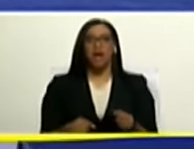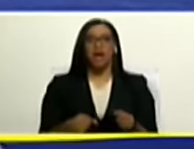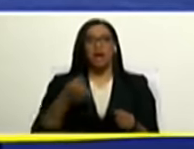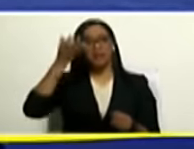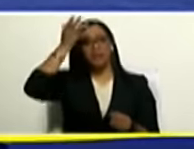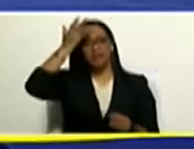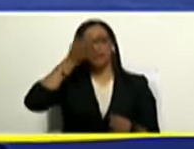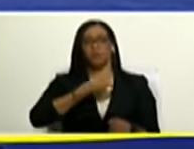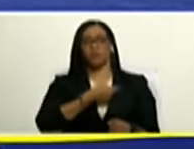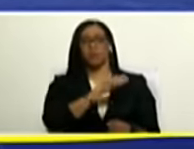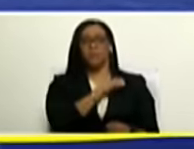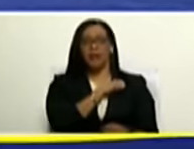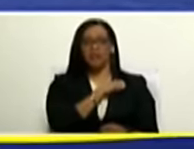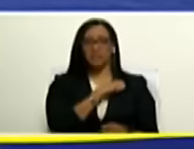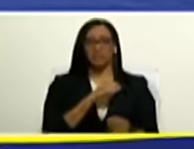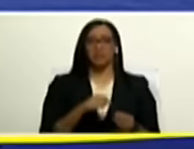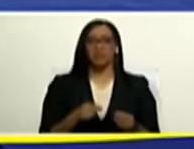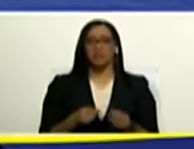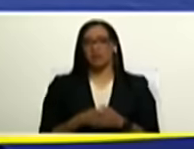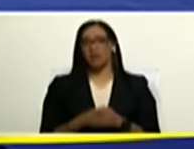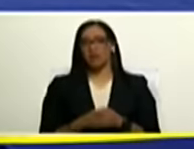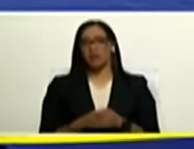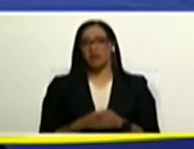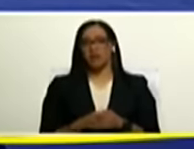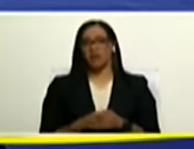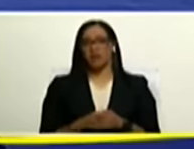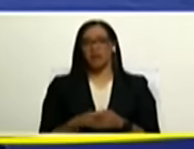Reino de España, al Imperio Español,